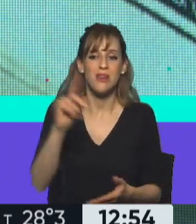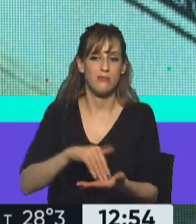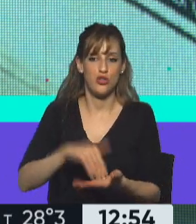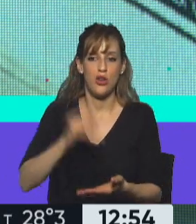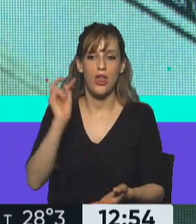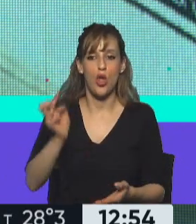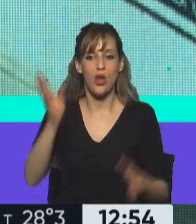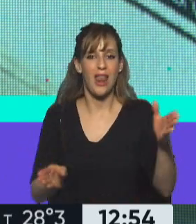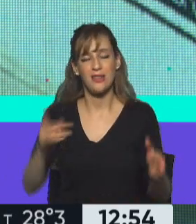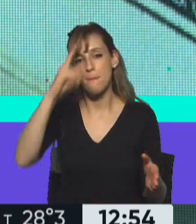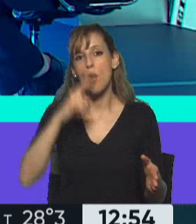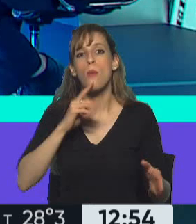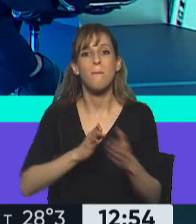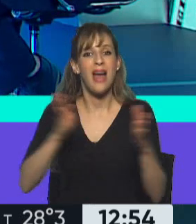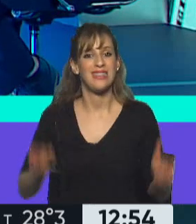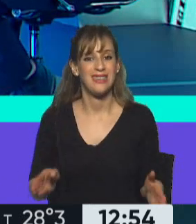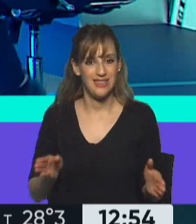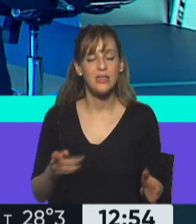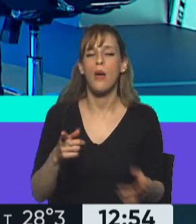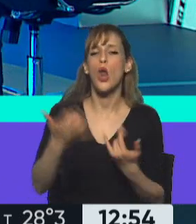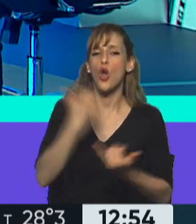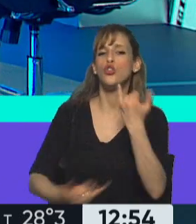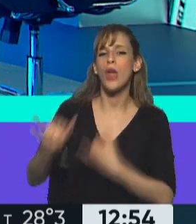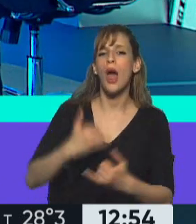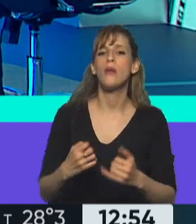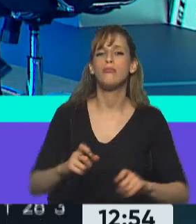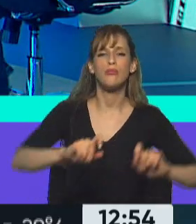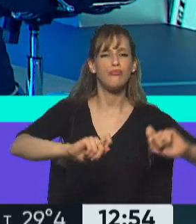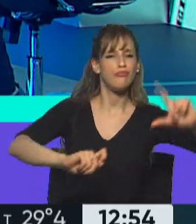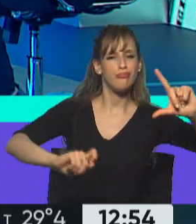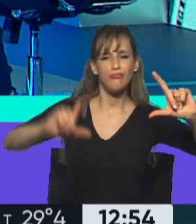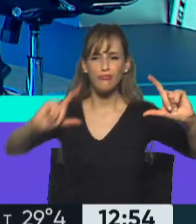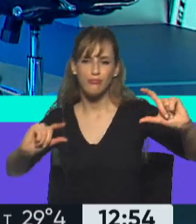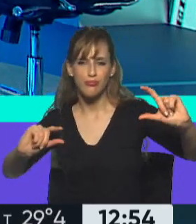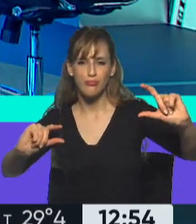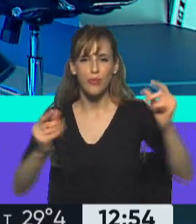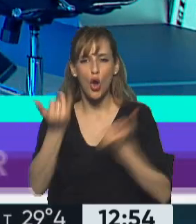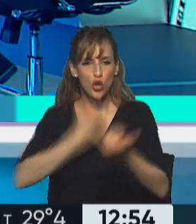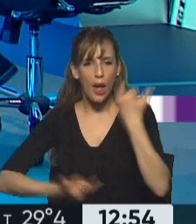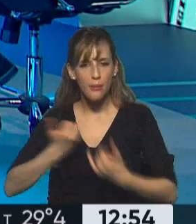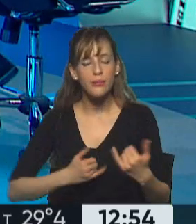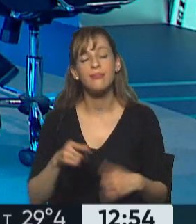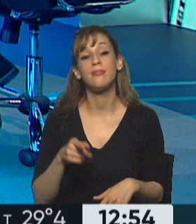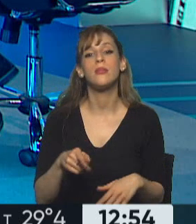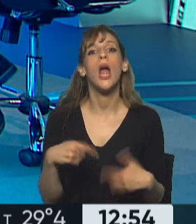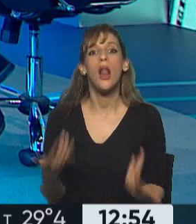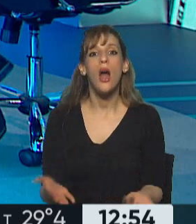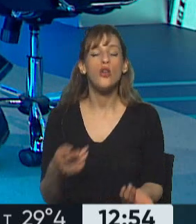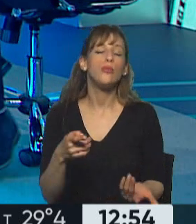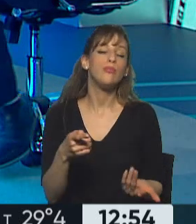La demanda de dólares. A ver, explícanos. ¿Qué pasaba con esto? Con estas dos tortas o estas dos columnas que tenemos. ¿Qué pasaba con esto? Te restaba